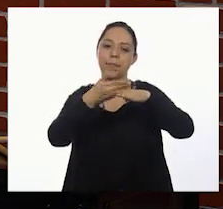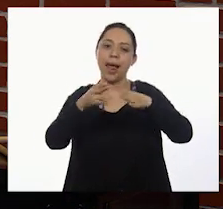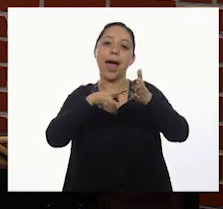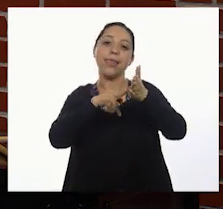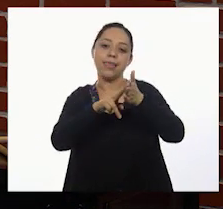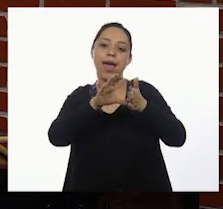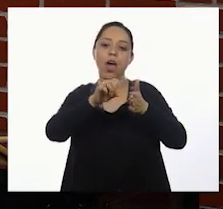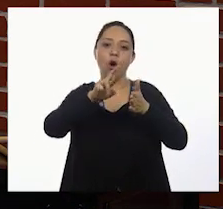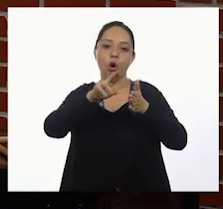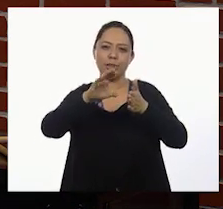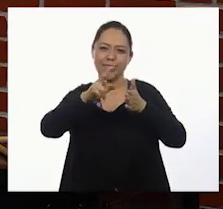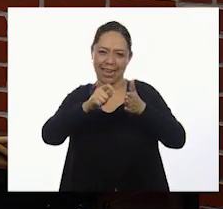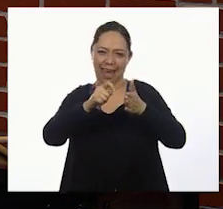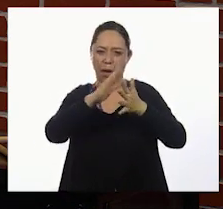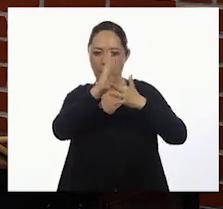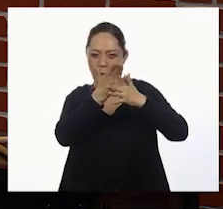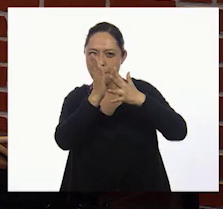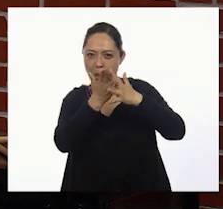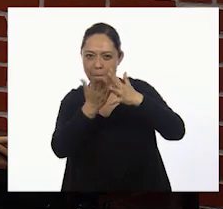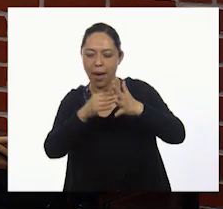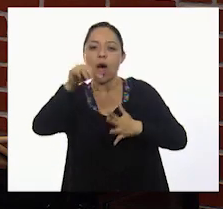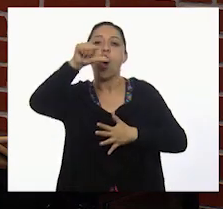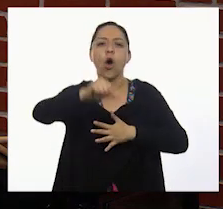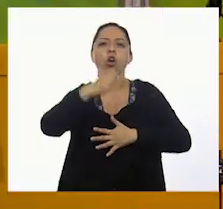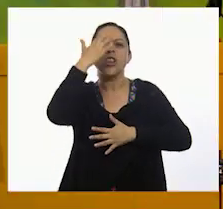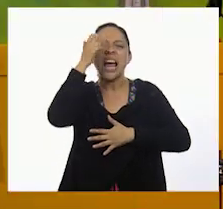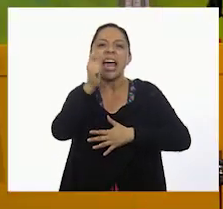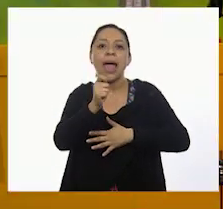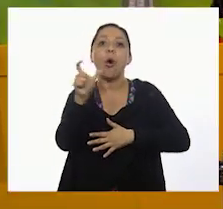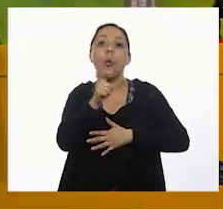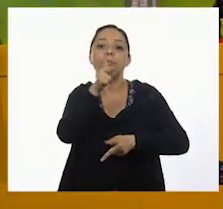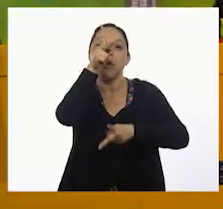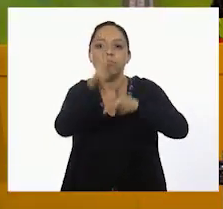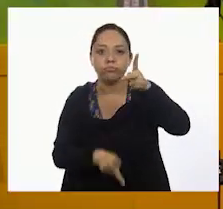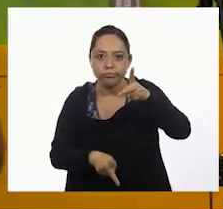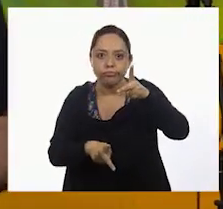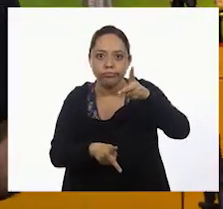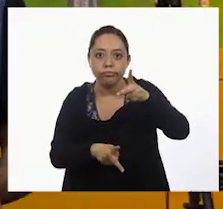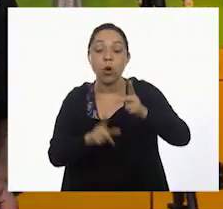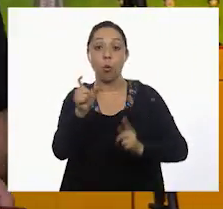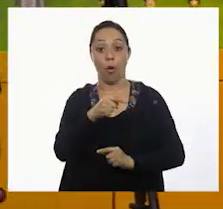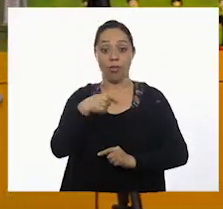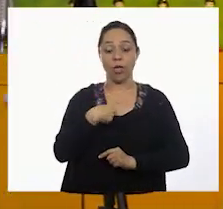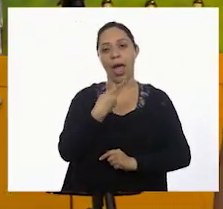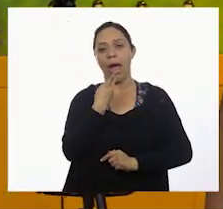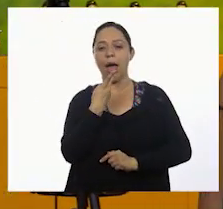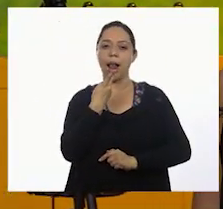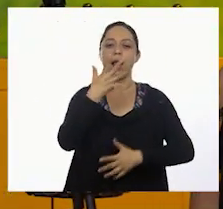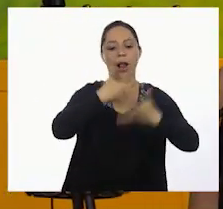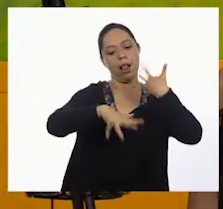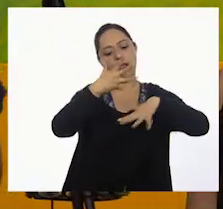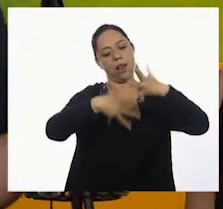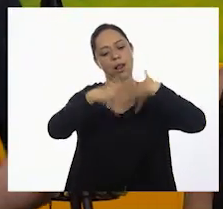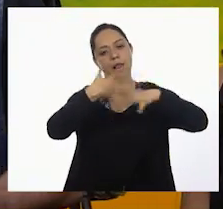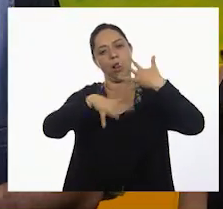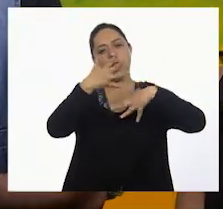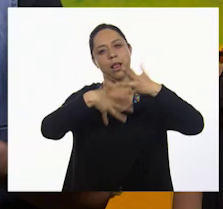corchea. Hoy conoceremos sus silencios. Así como cuando hablamos, de repente,